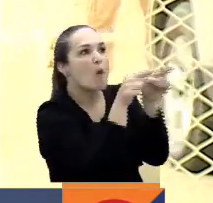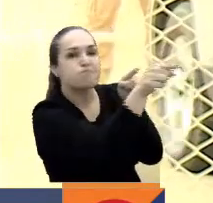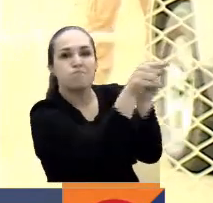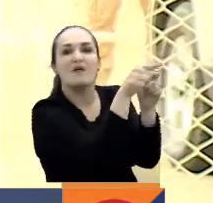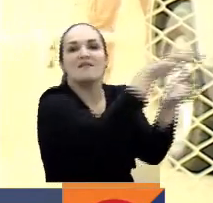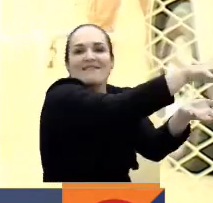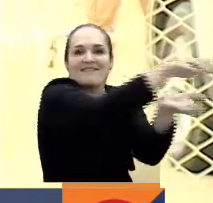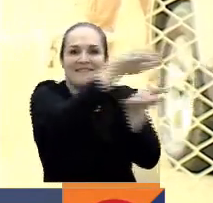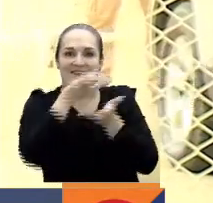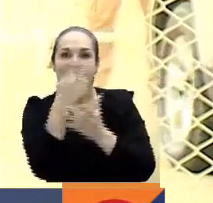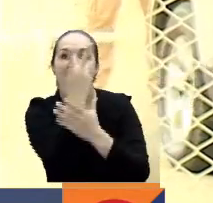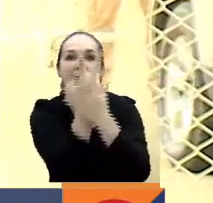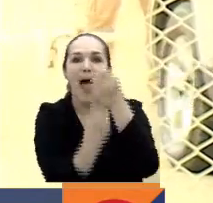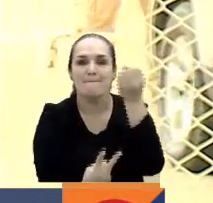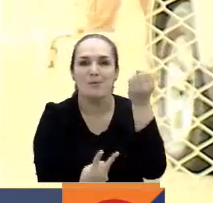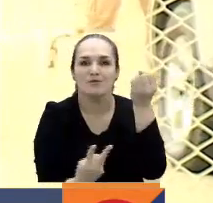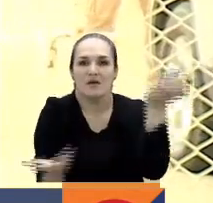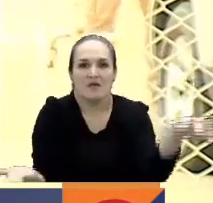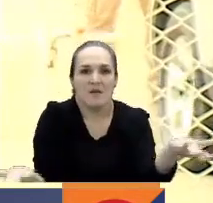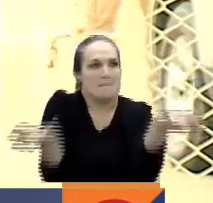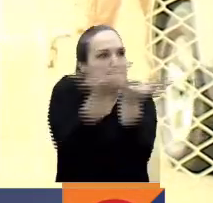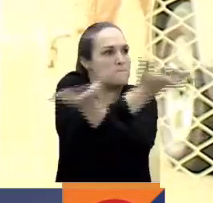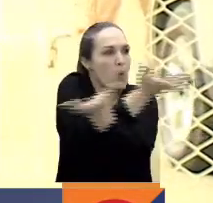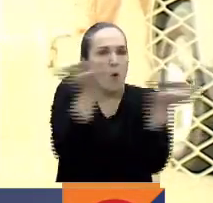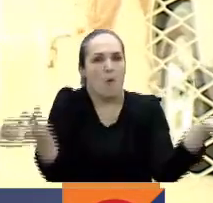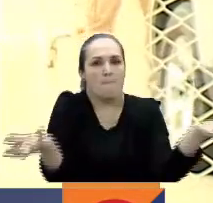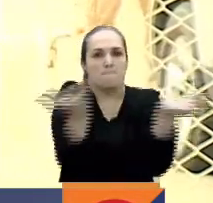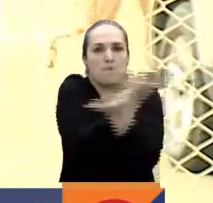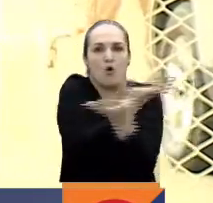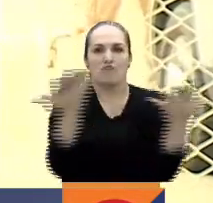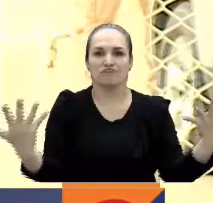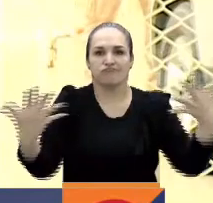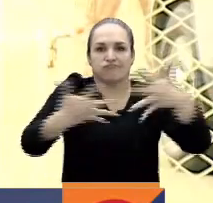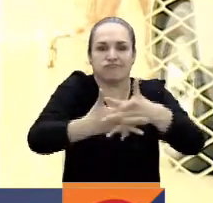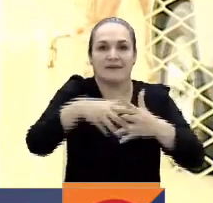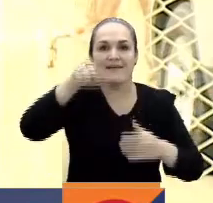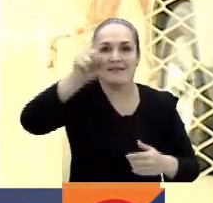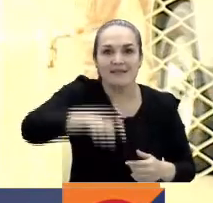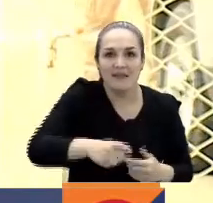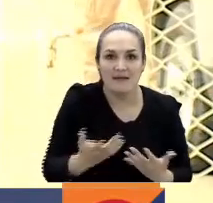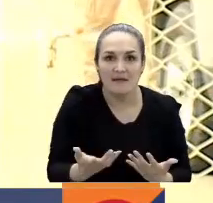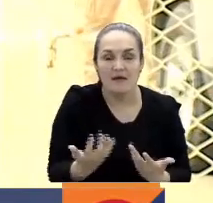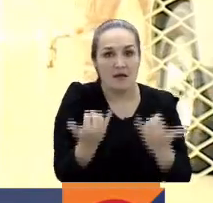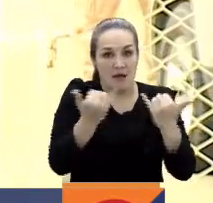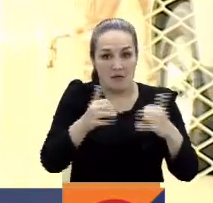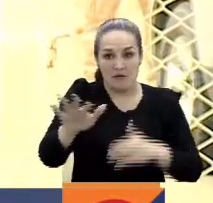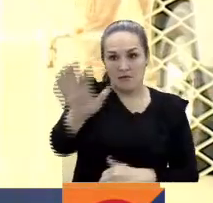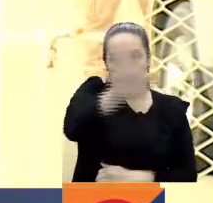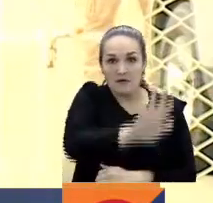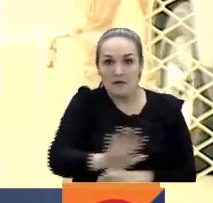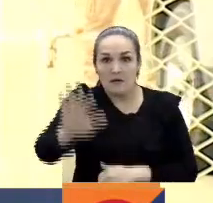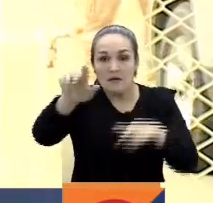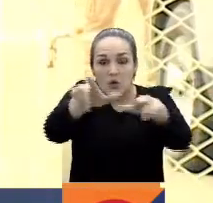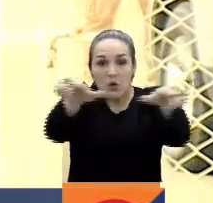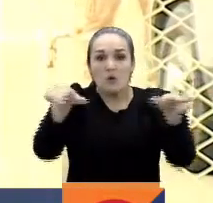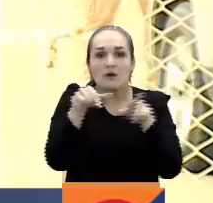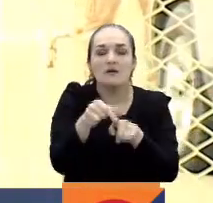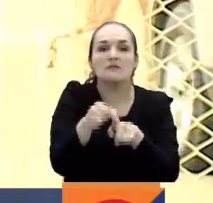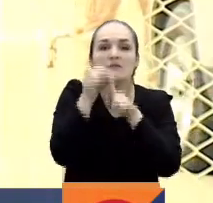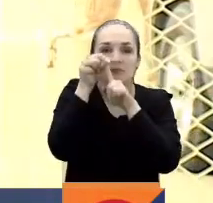Necesariamente las dos economías tienen que integrarse. Estamos hablando de una zona